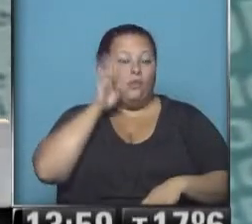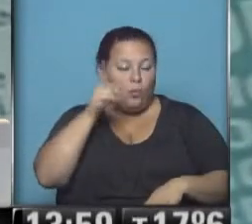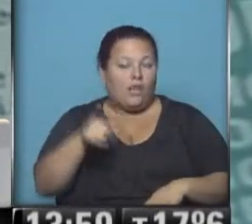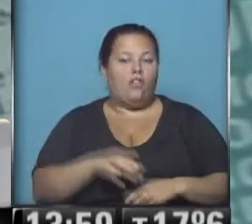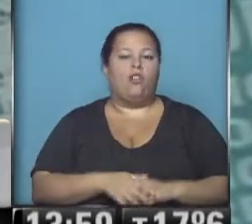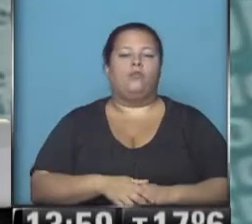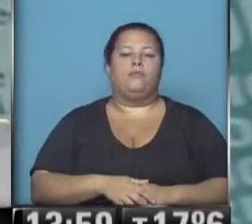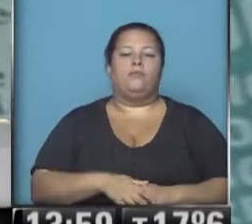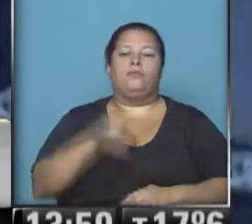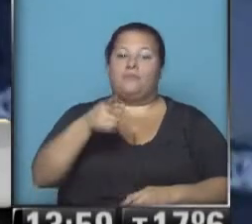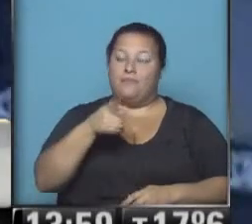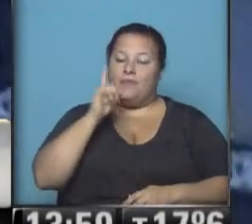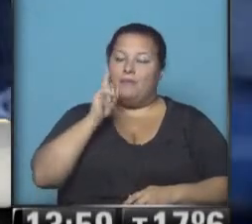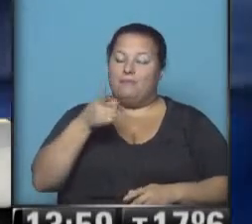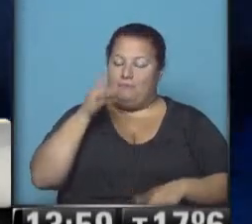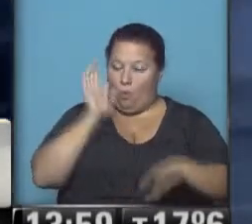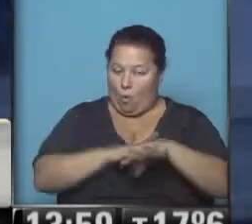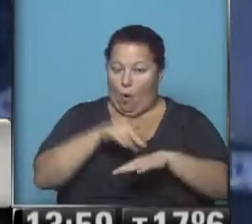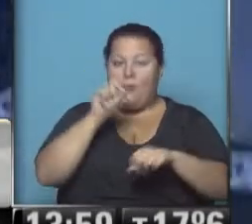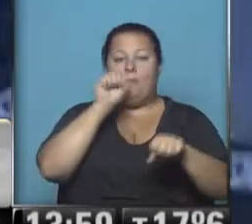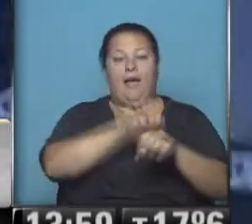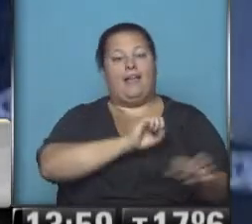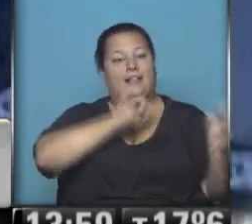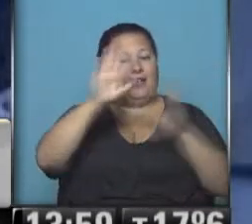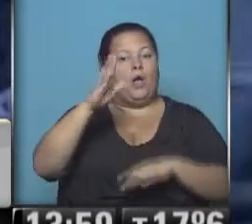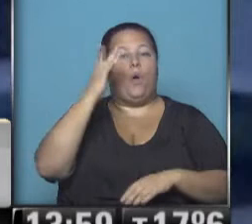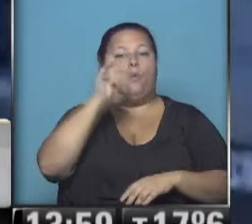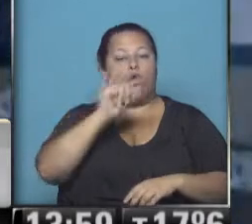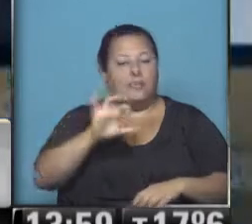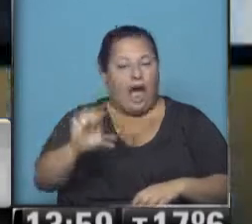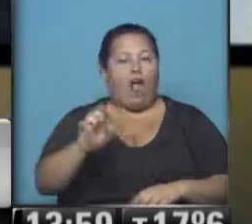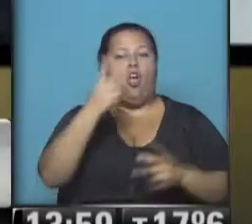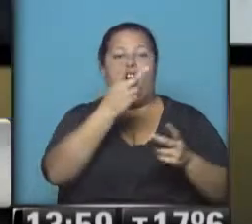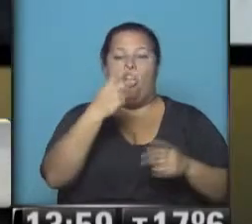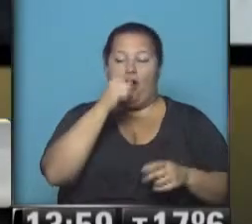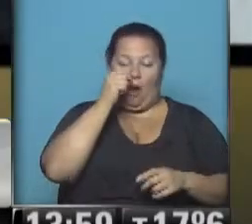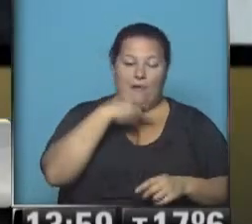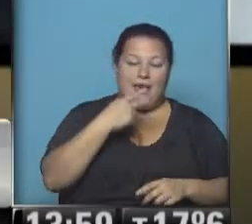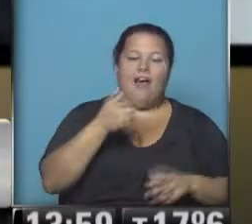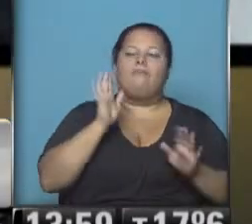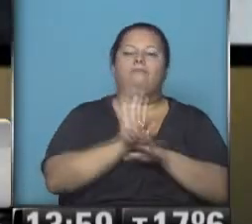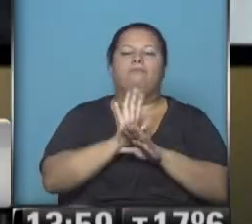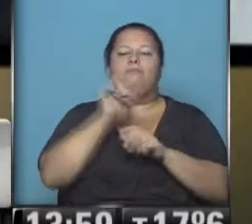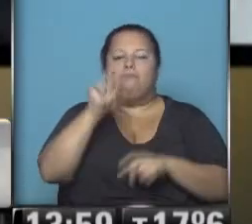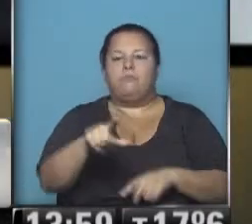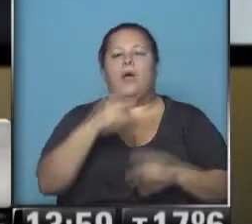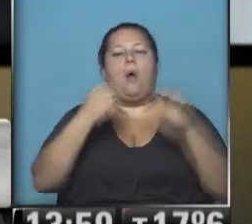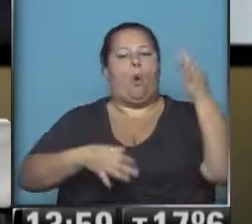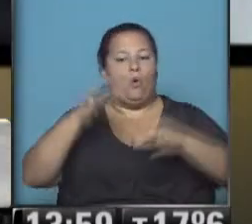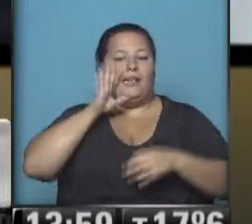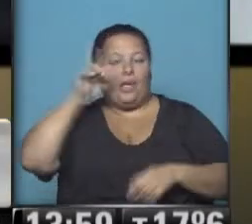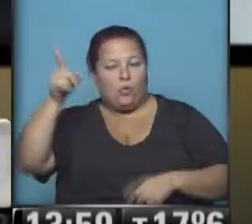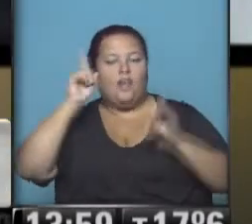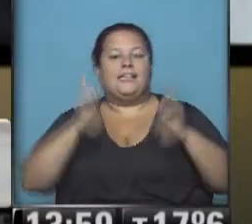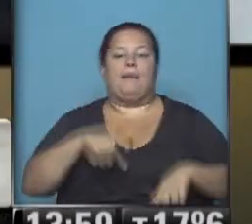Unidos es que el delito por el que se pide la extradición de Bursaco y los Hinkins sea un delito tipificado, tanto en la justicia